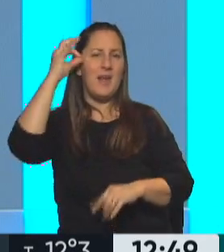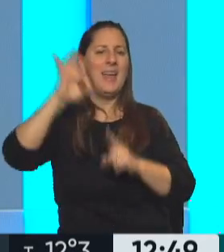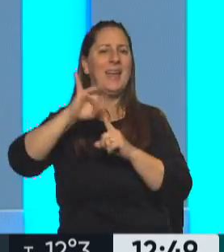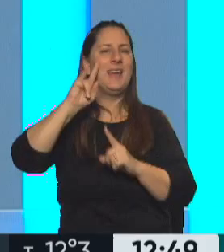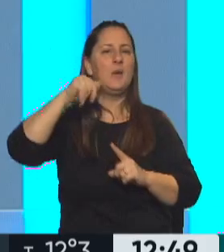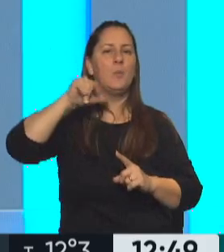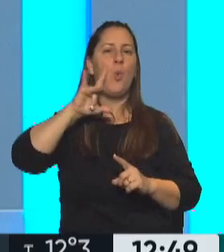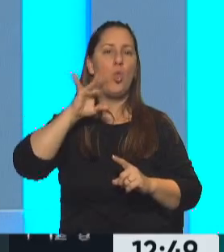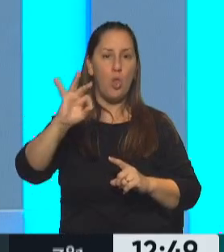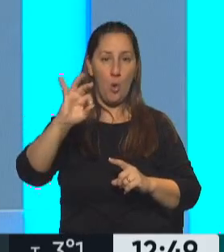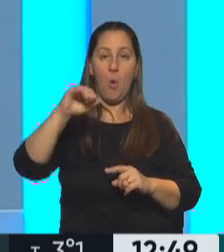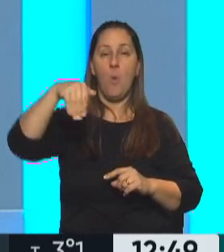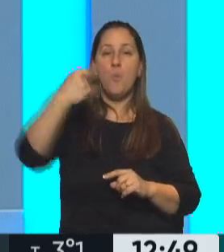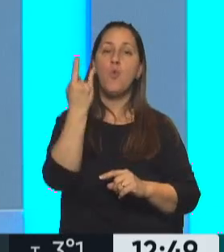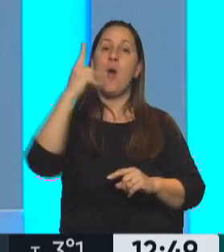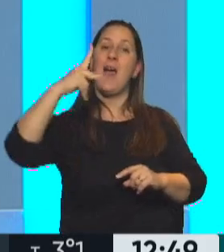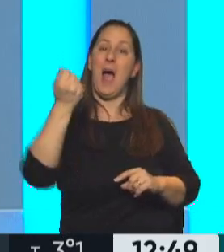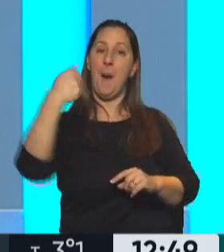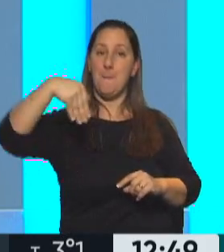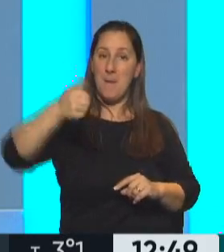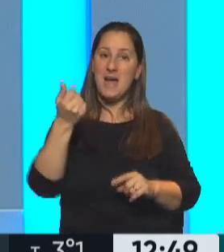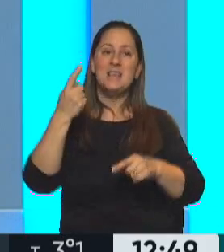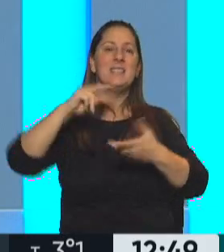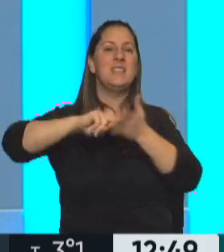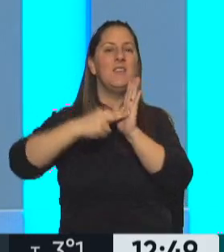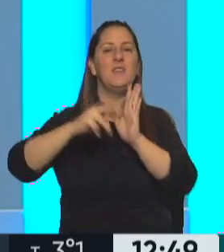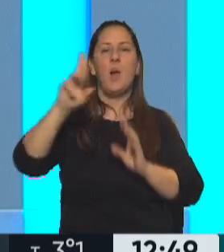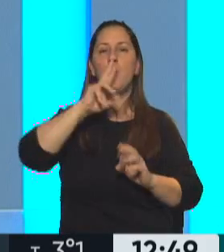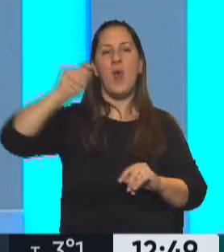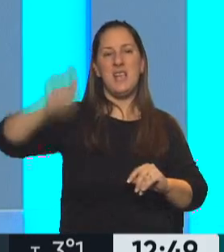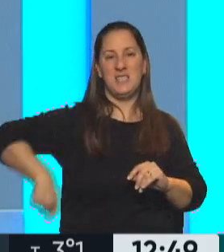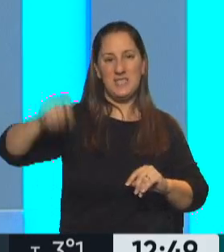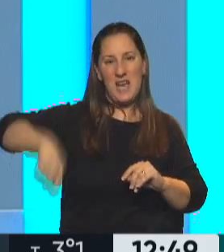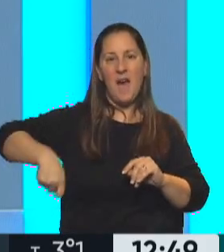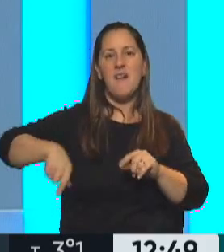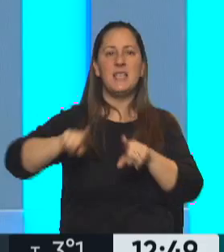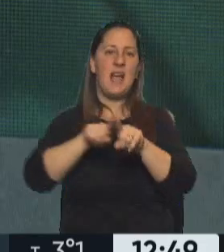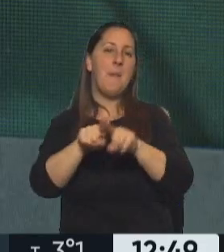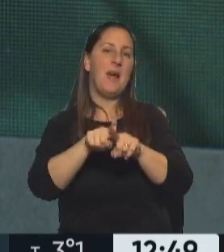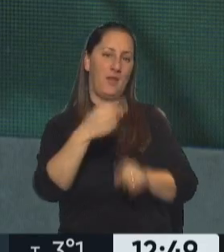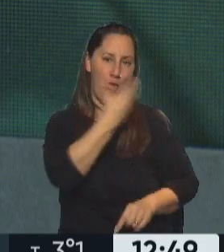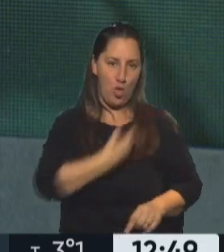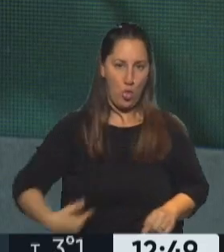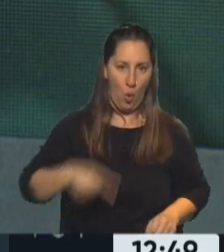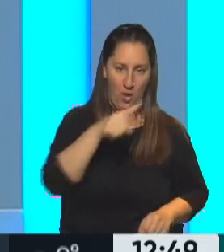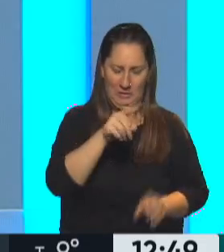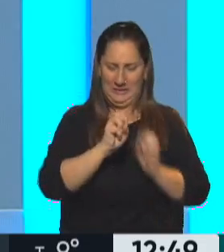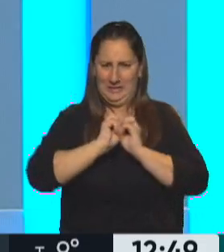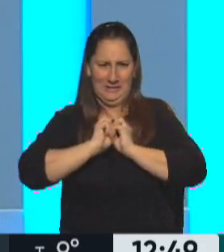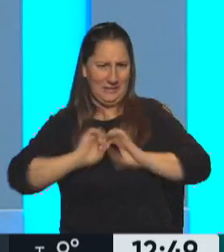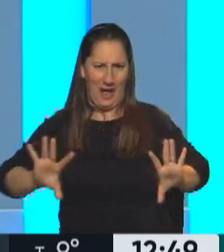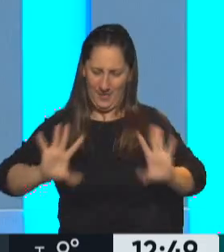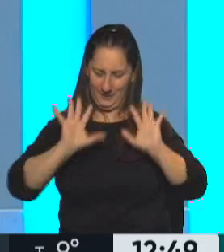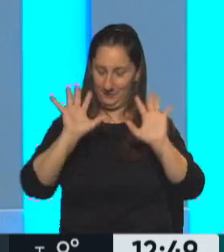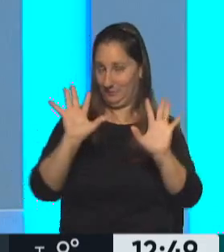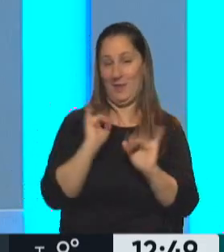mucama con k significa esclava que es amante de su señor terrible vamos a pero sigamos esto